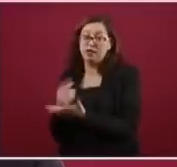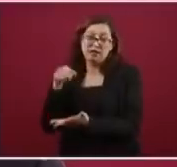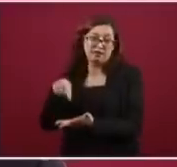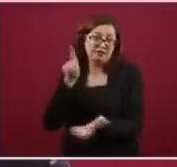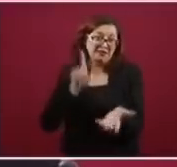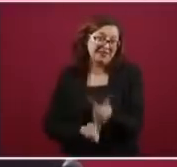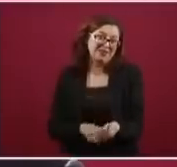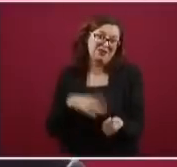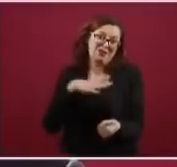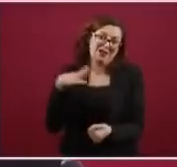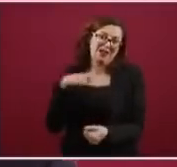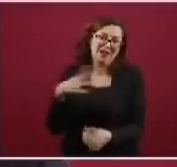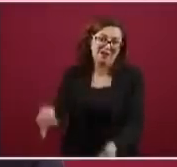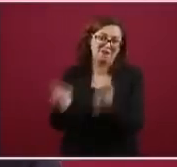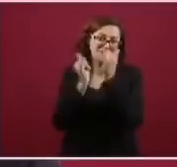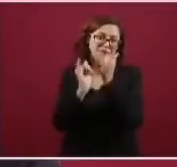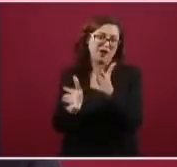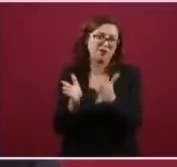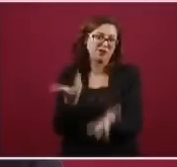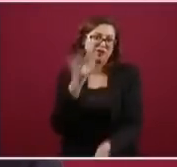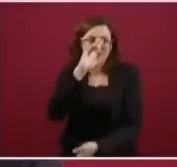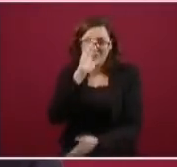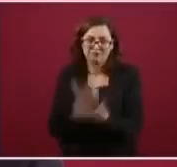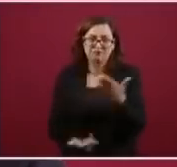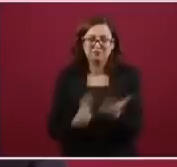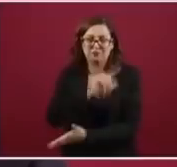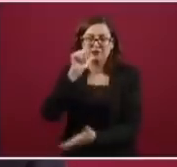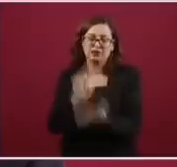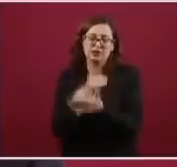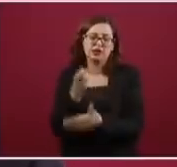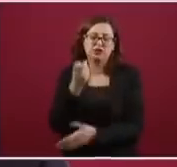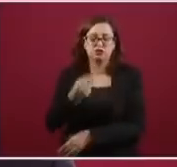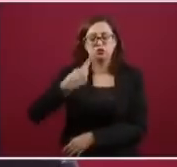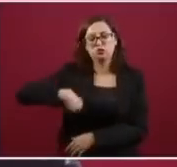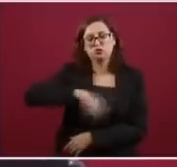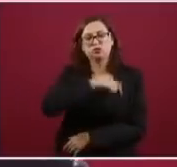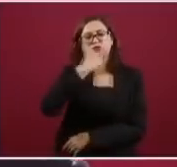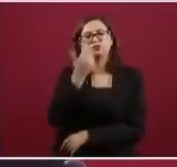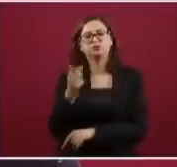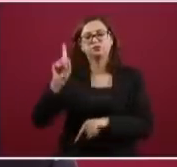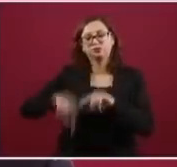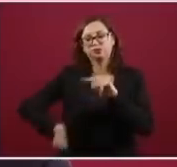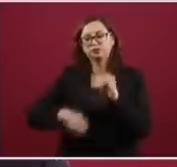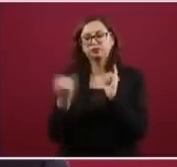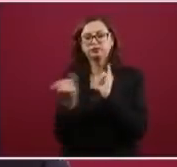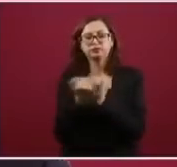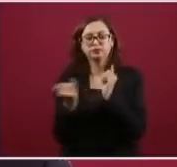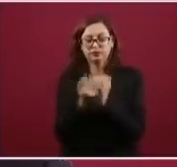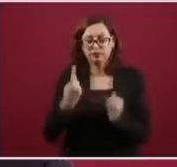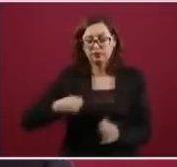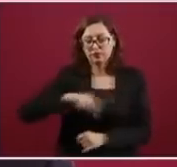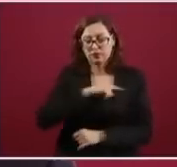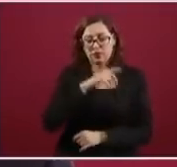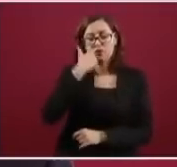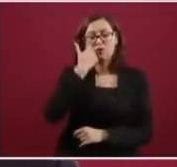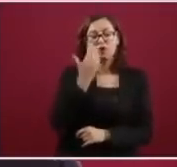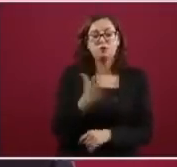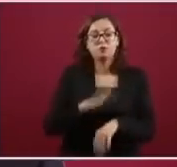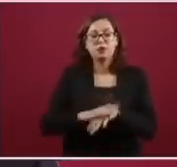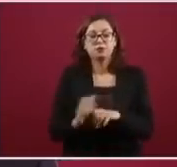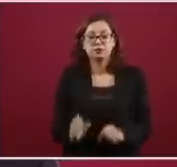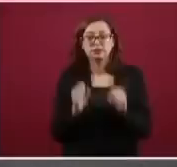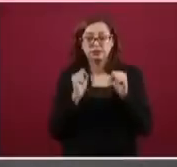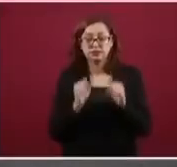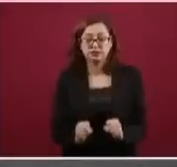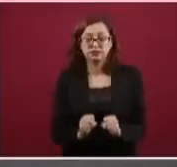defraudación fiscal y esos son lo que nosotros queremos limitar pero también lo que queremos hacer es asegurarnos que como lo